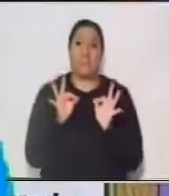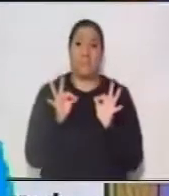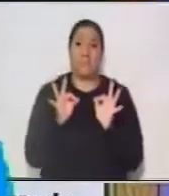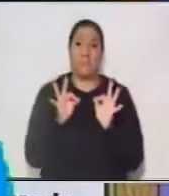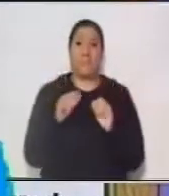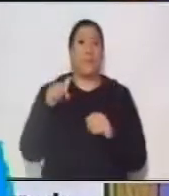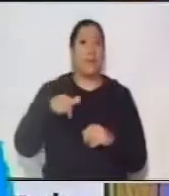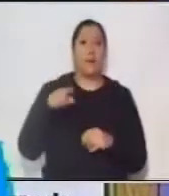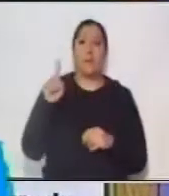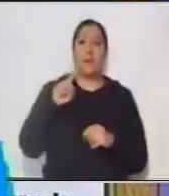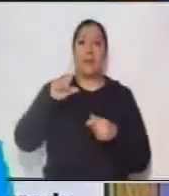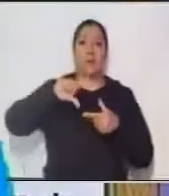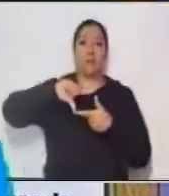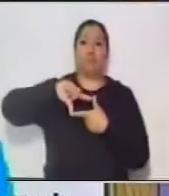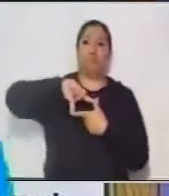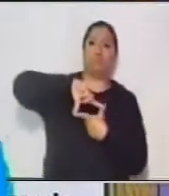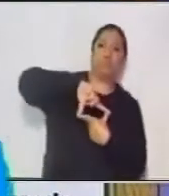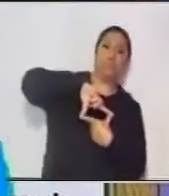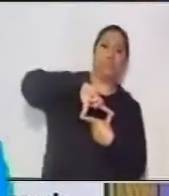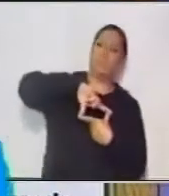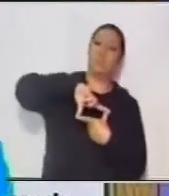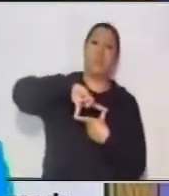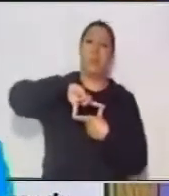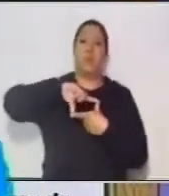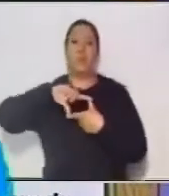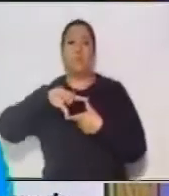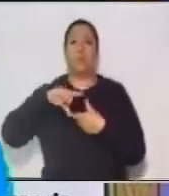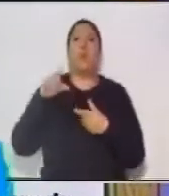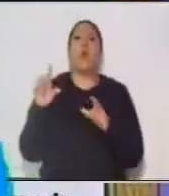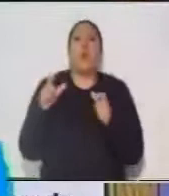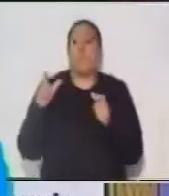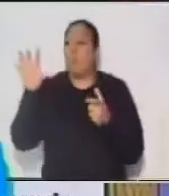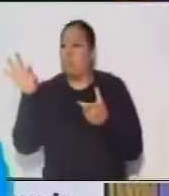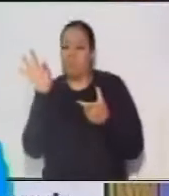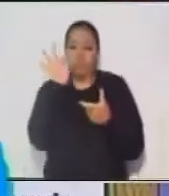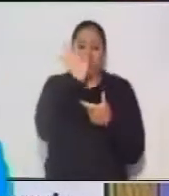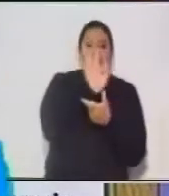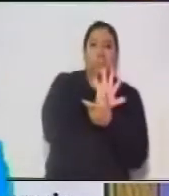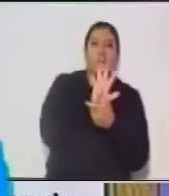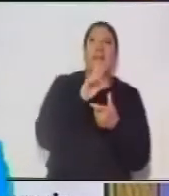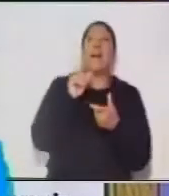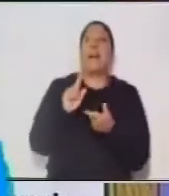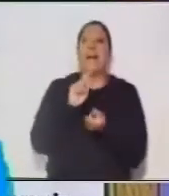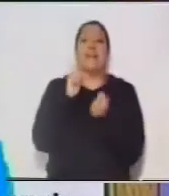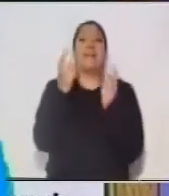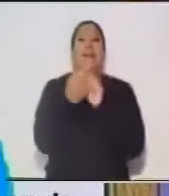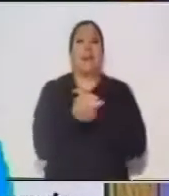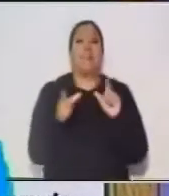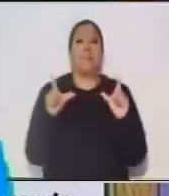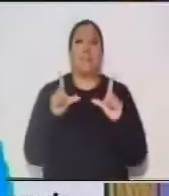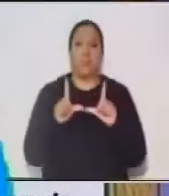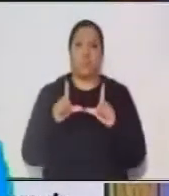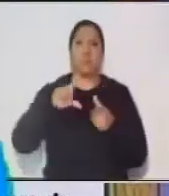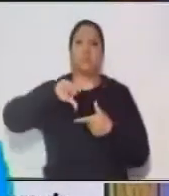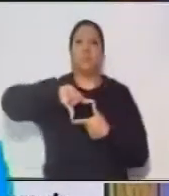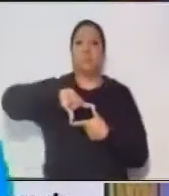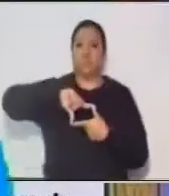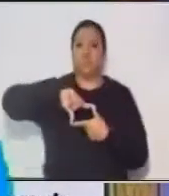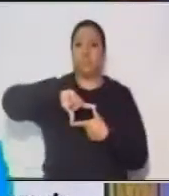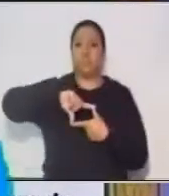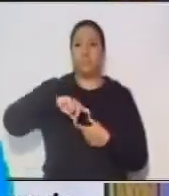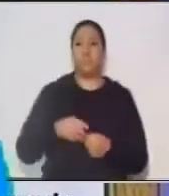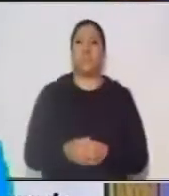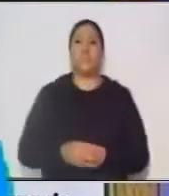rectángulo. ¿Y cuál es la fórmula para encontrar el área del rectángulo? Multiplicar